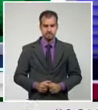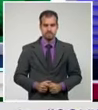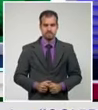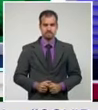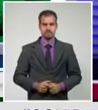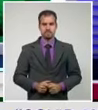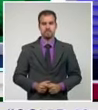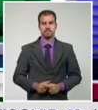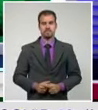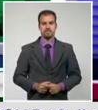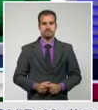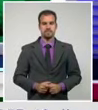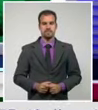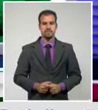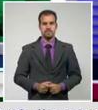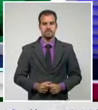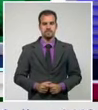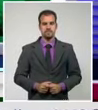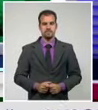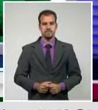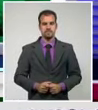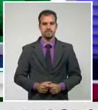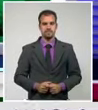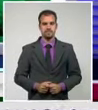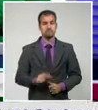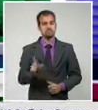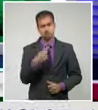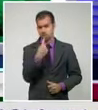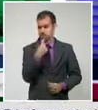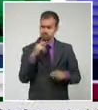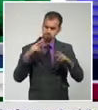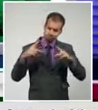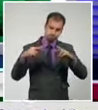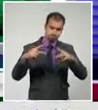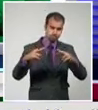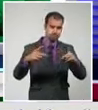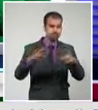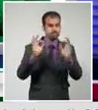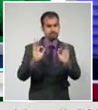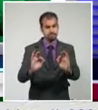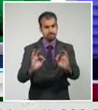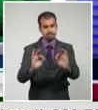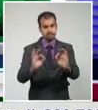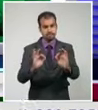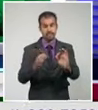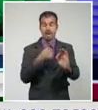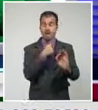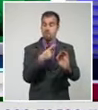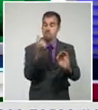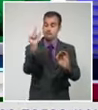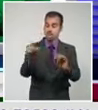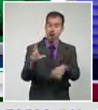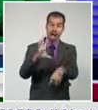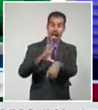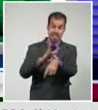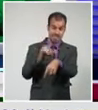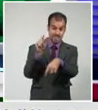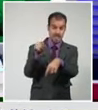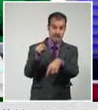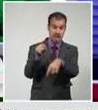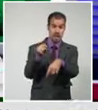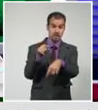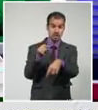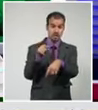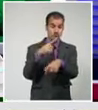confirmados. Esa es nuestra insistencia, porque una vez identificado un positivo, sus contactos tienen